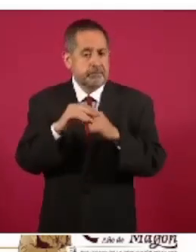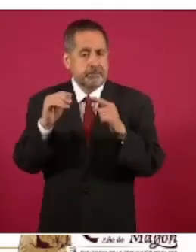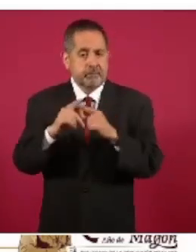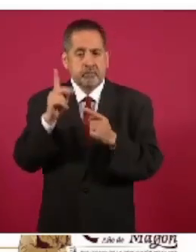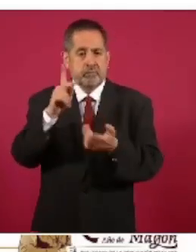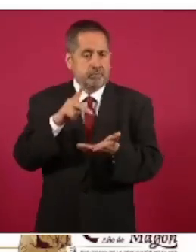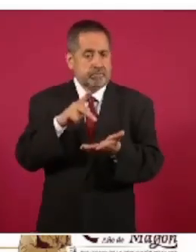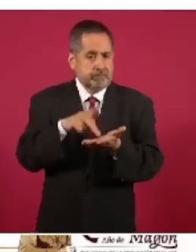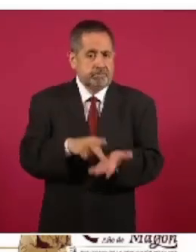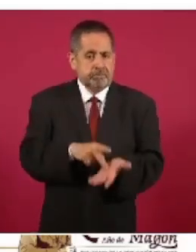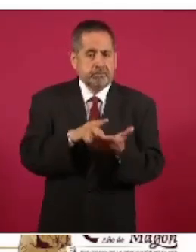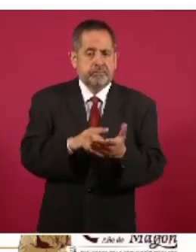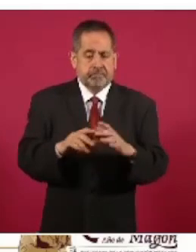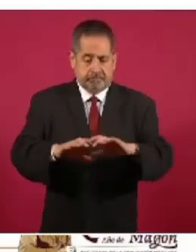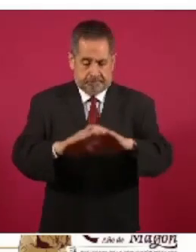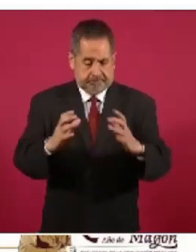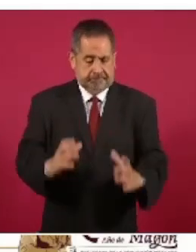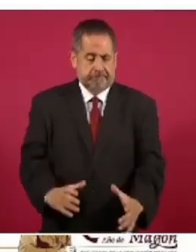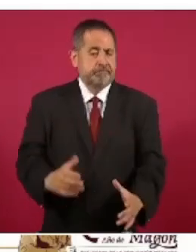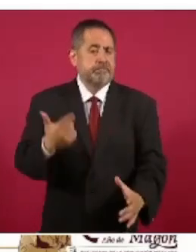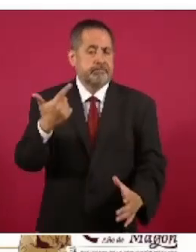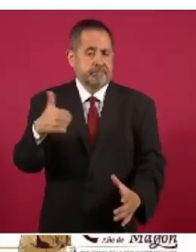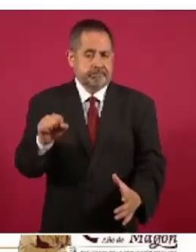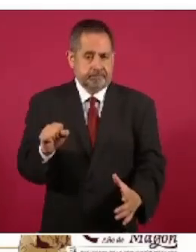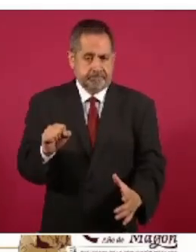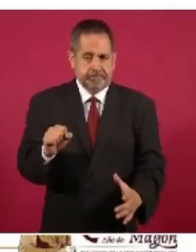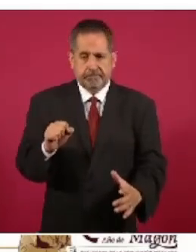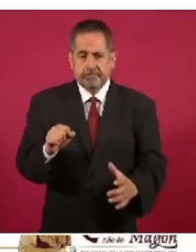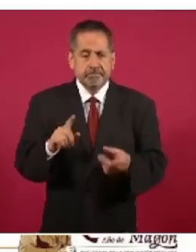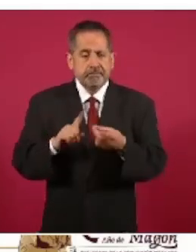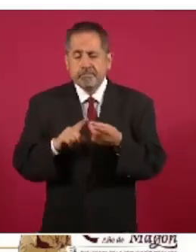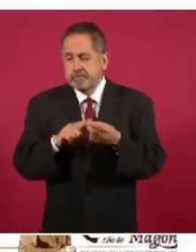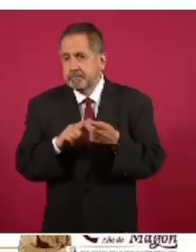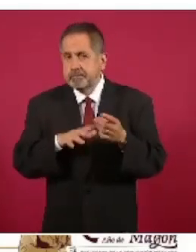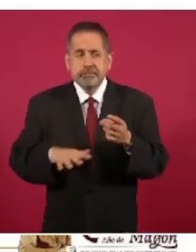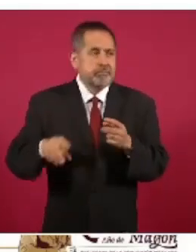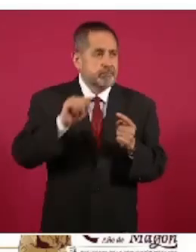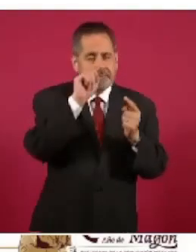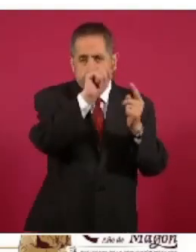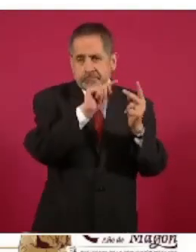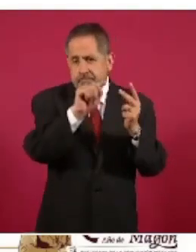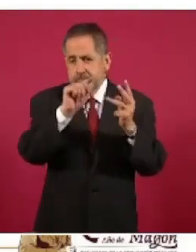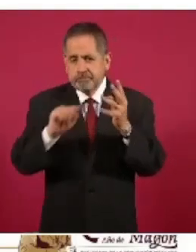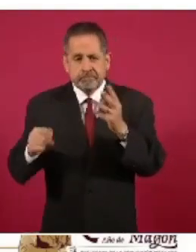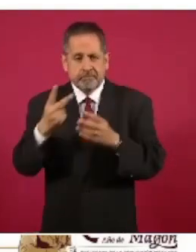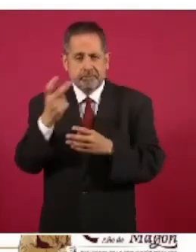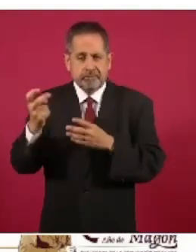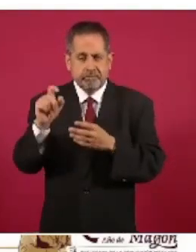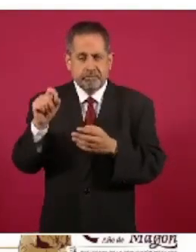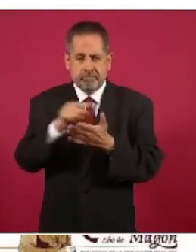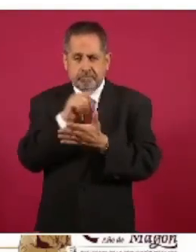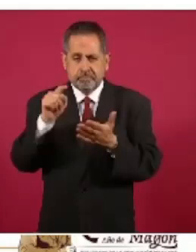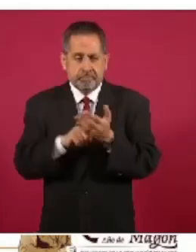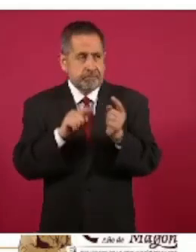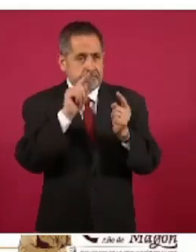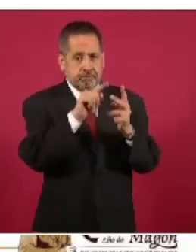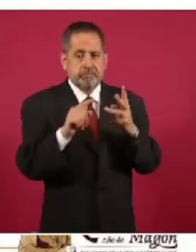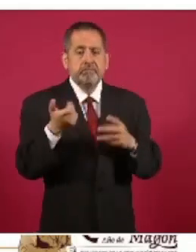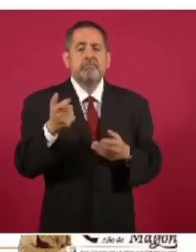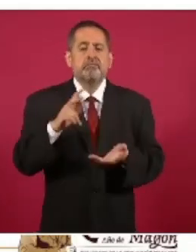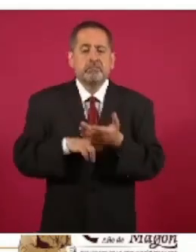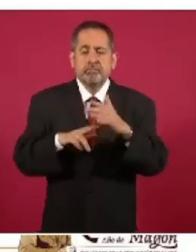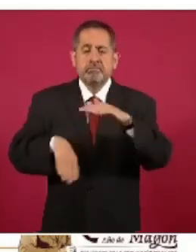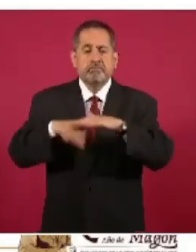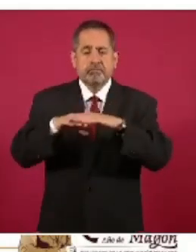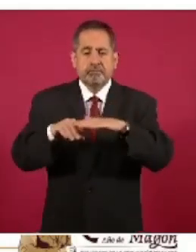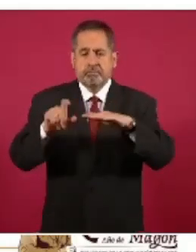kilo para cilindros de gas, cuando el promedio en las 220 regiones en que se divide el país fue de